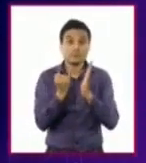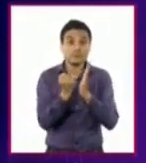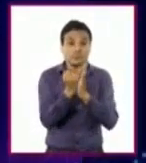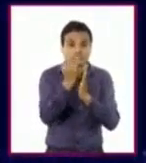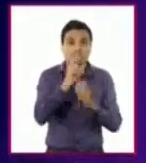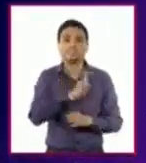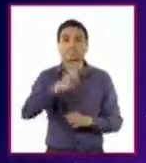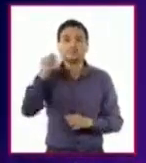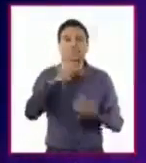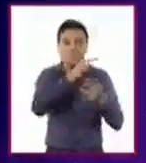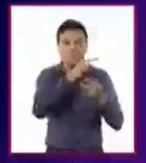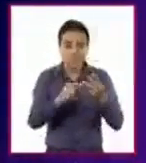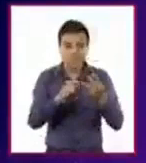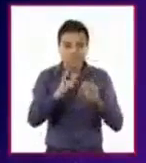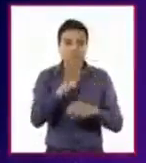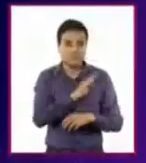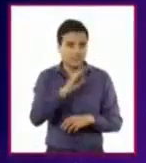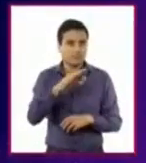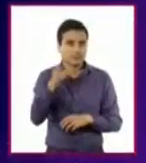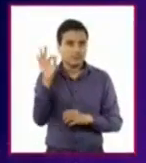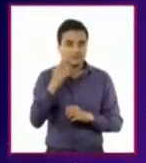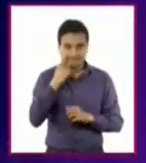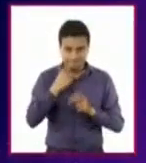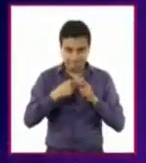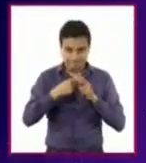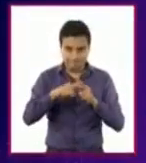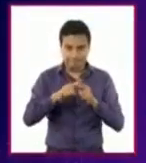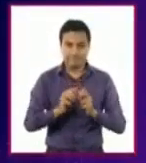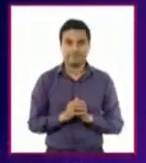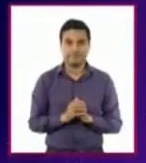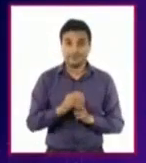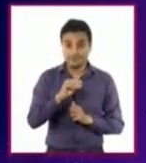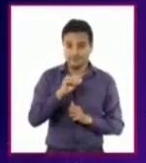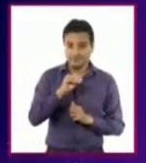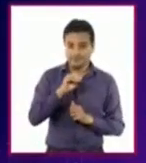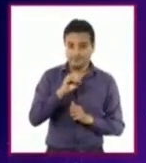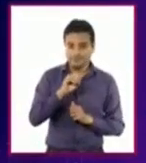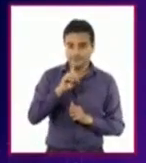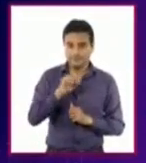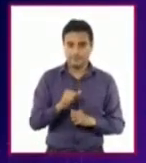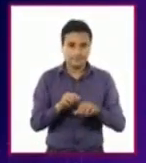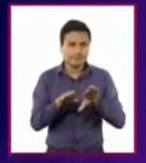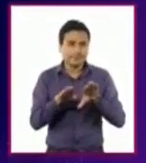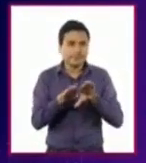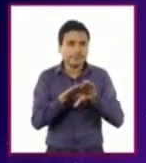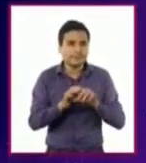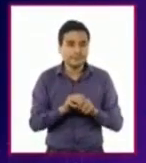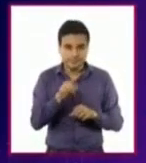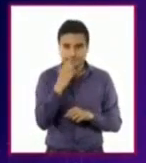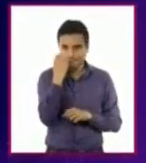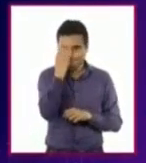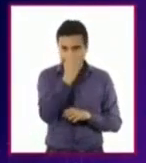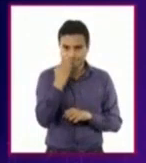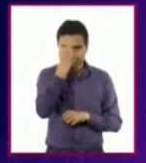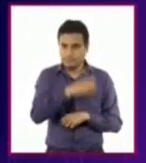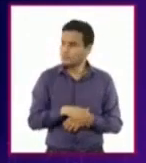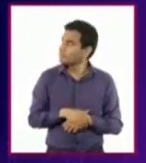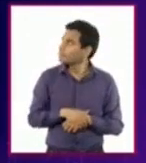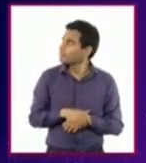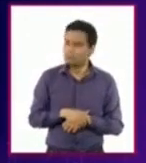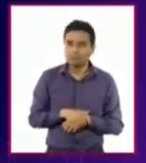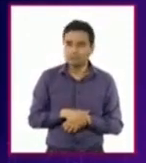nos representa mejor comencemos con la moda para obtenerla observen si hay barras que se repiten